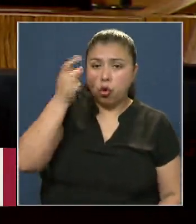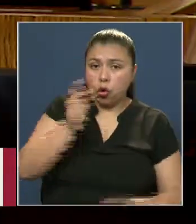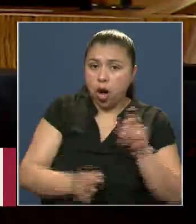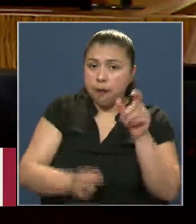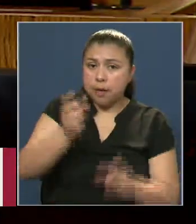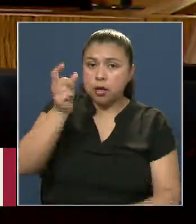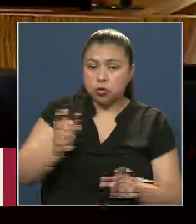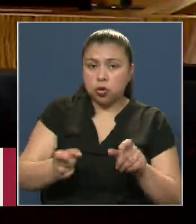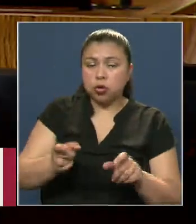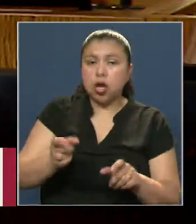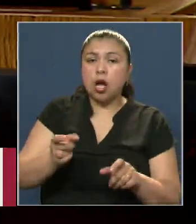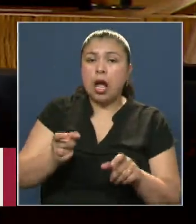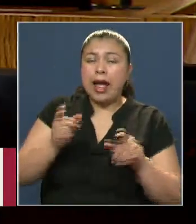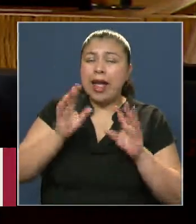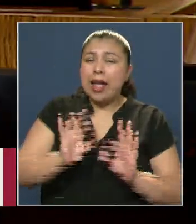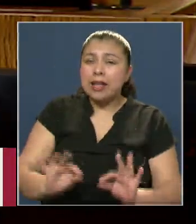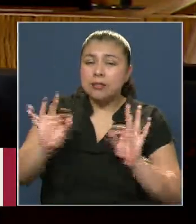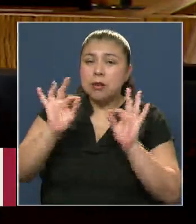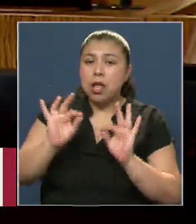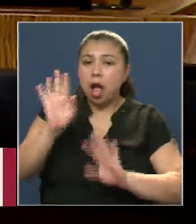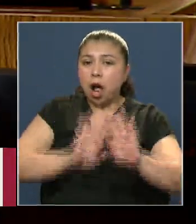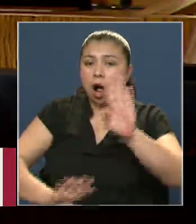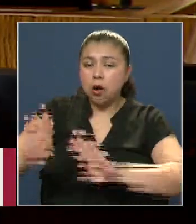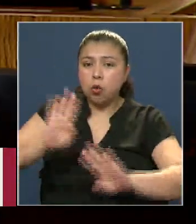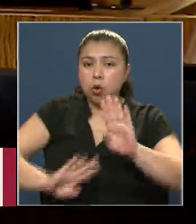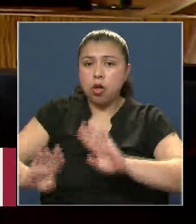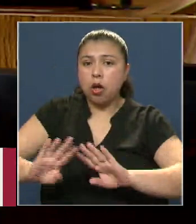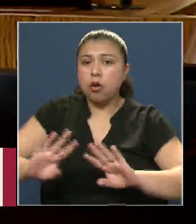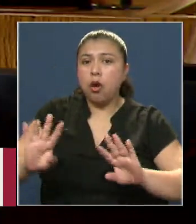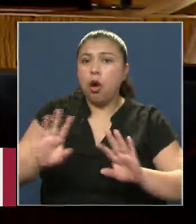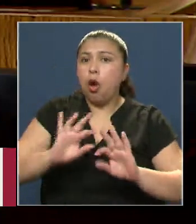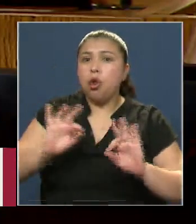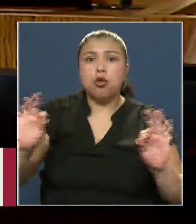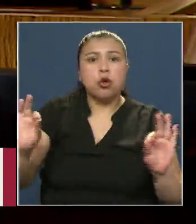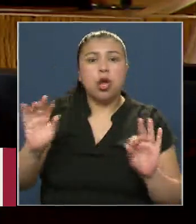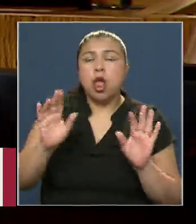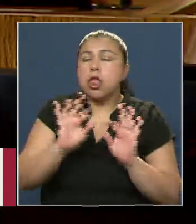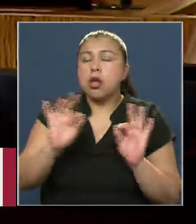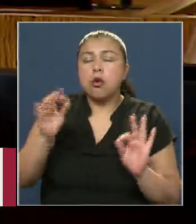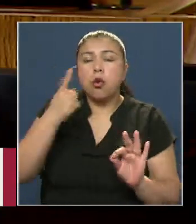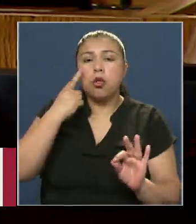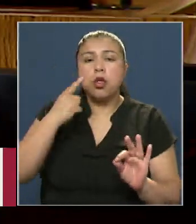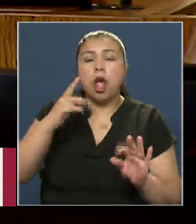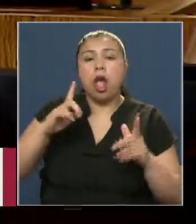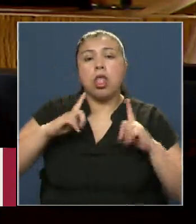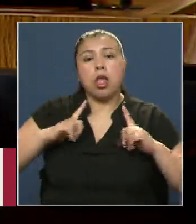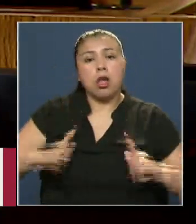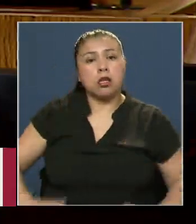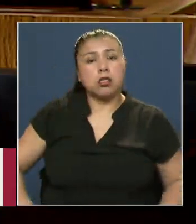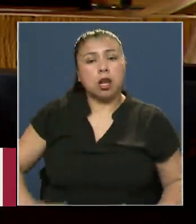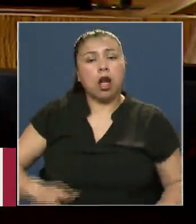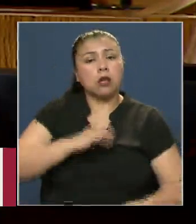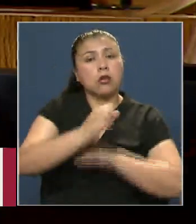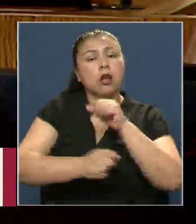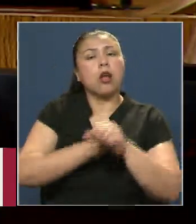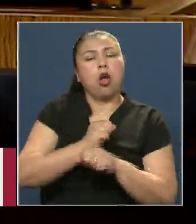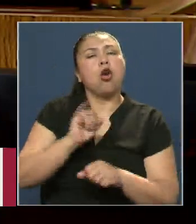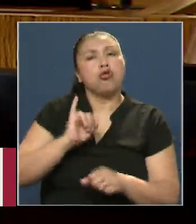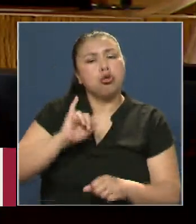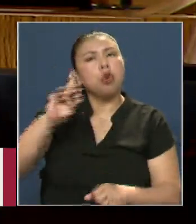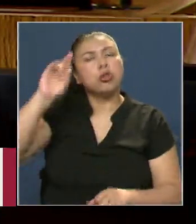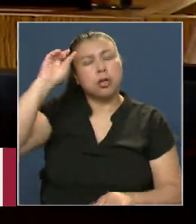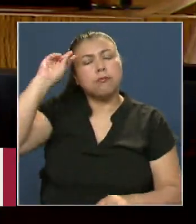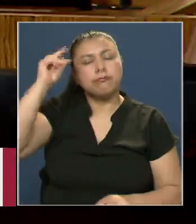han dedicado exclusivamente a esto, no tienen ni siquiera un día de descanso al año. Por eso valoro la